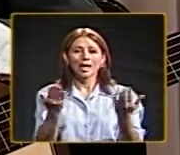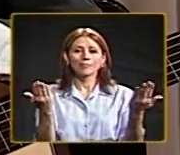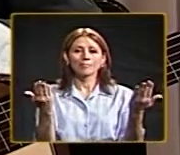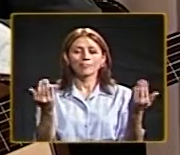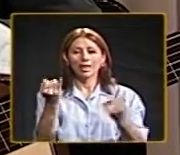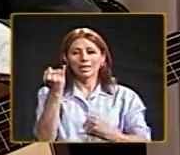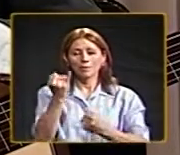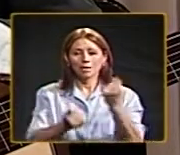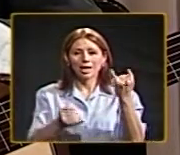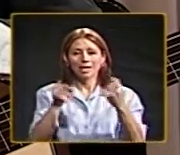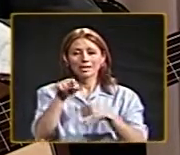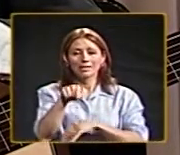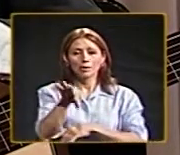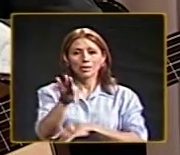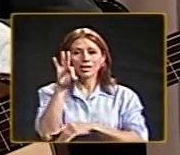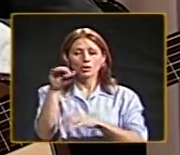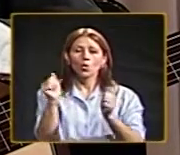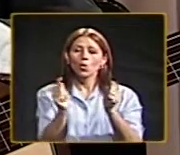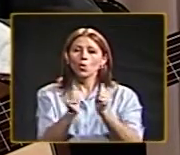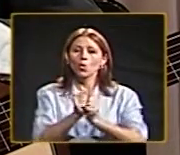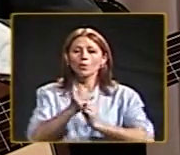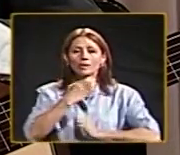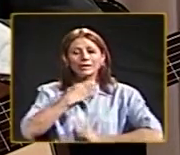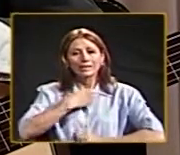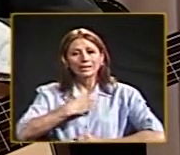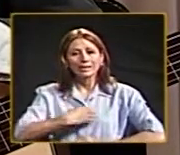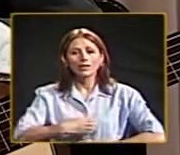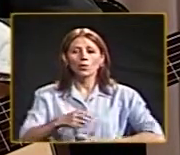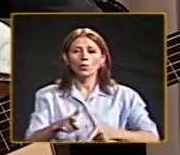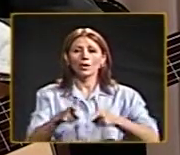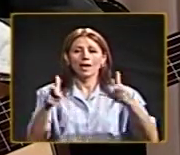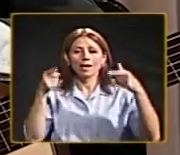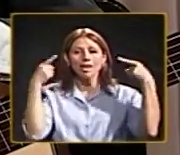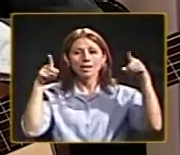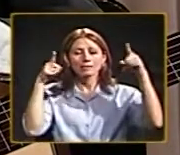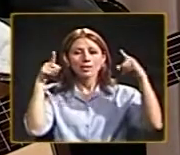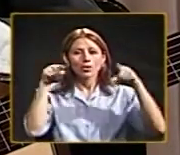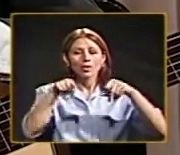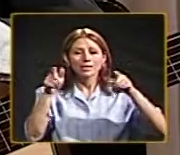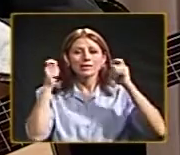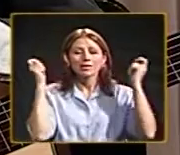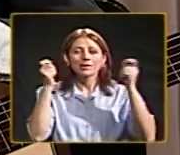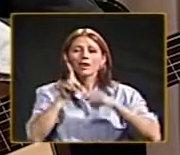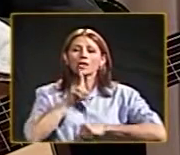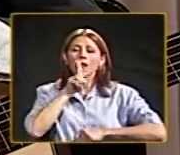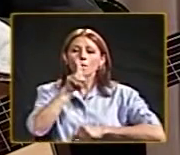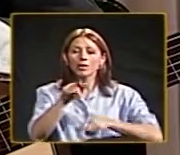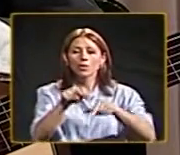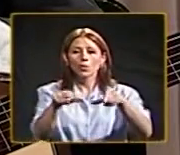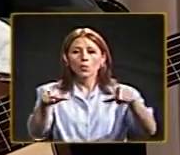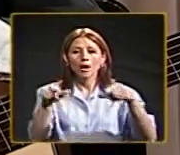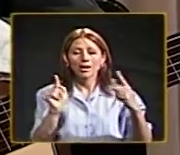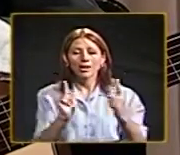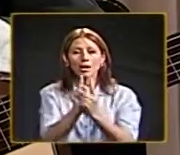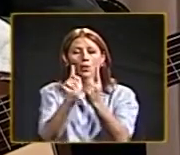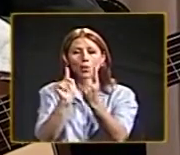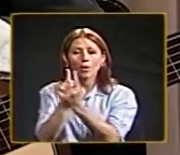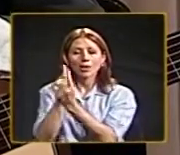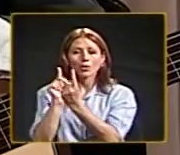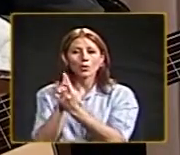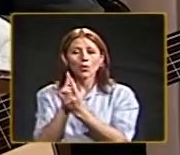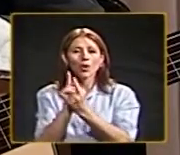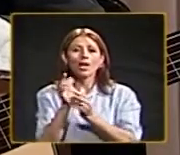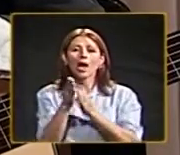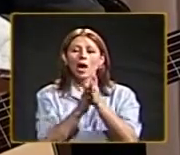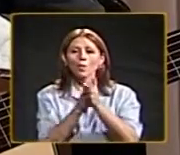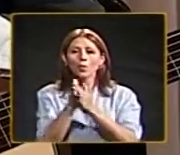invitación con el profundo deseo de un gran éxito en este festival, que efectivamente sea un lugar de encuentro, y aprovechándonos una vez